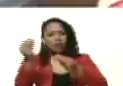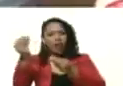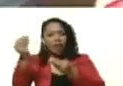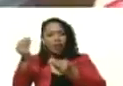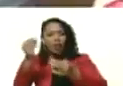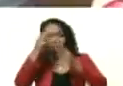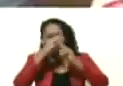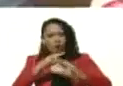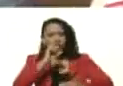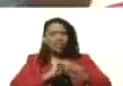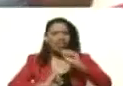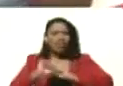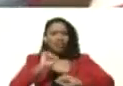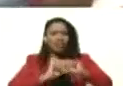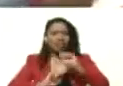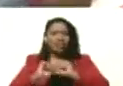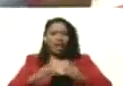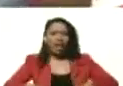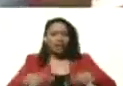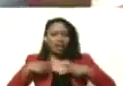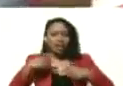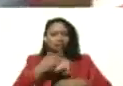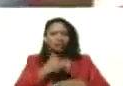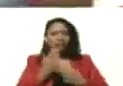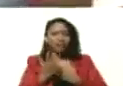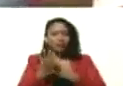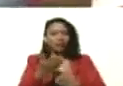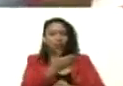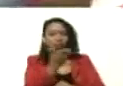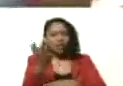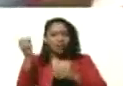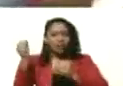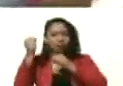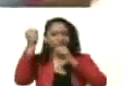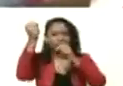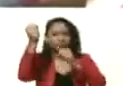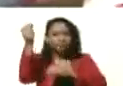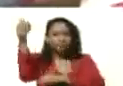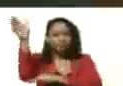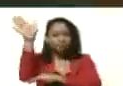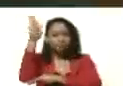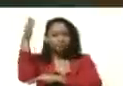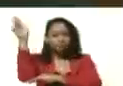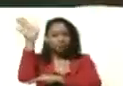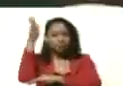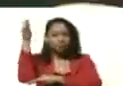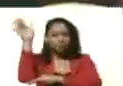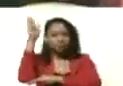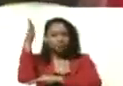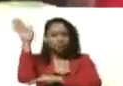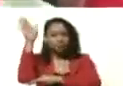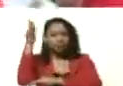con la vida de ser necesario. Reciban ustedes este estandarte de nuestro comandante Chávez.